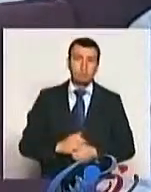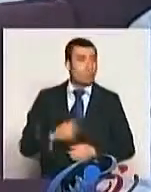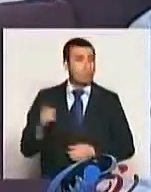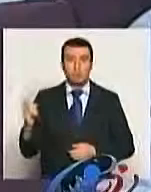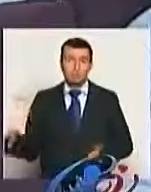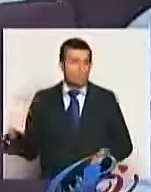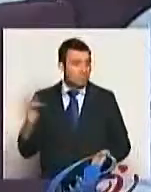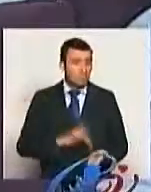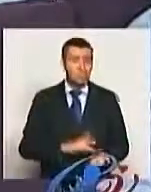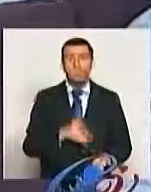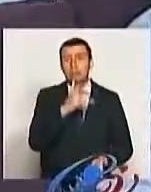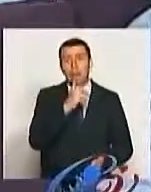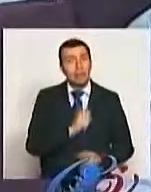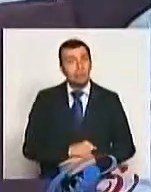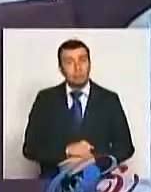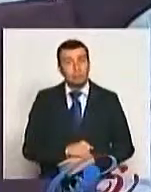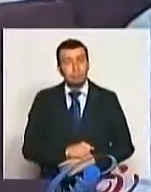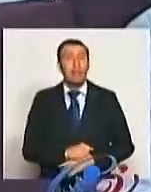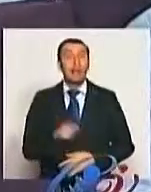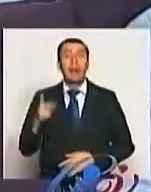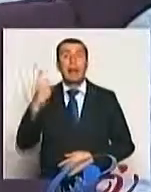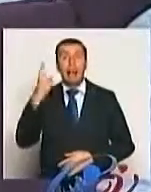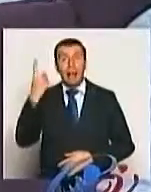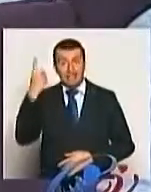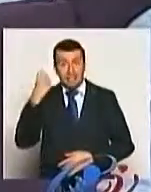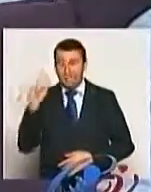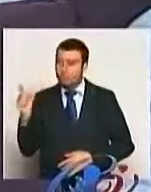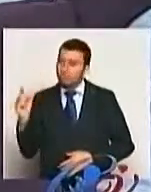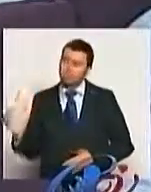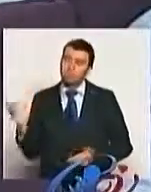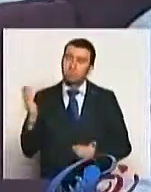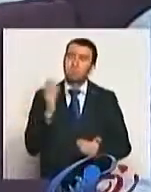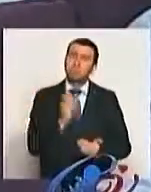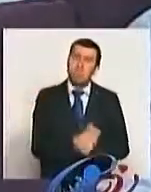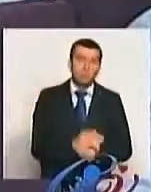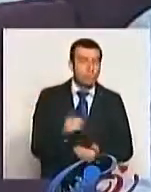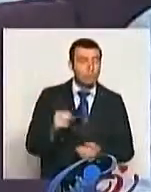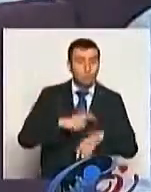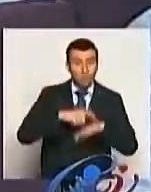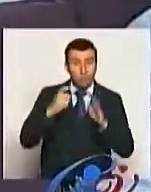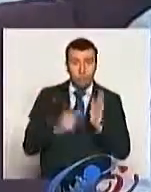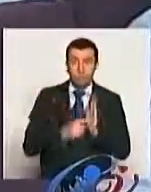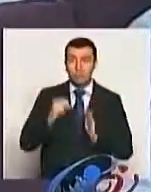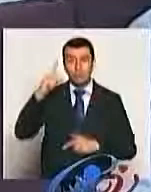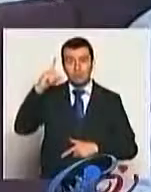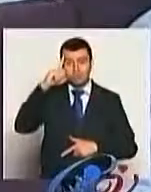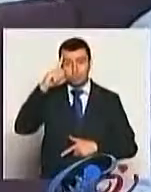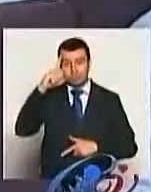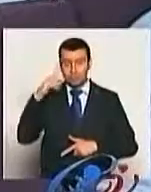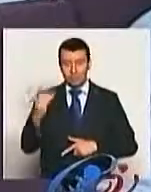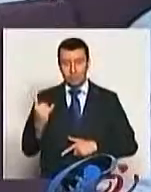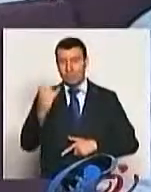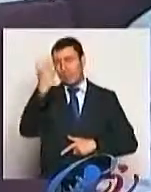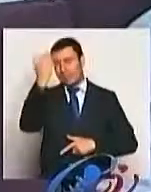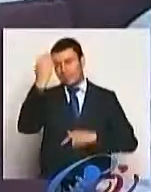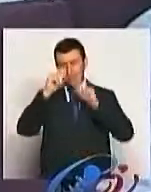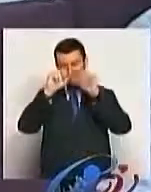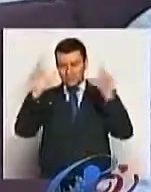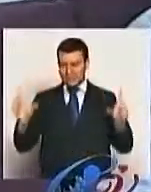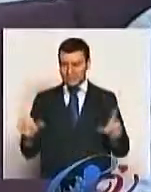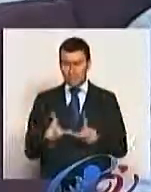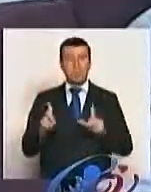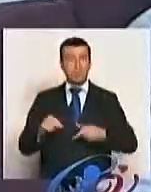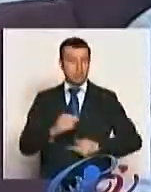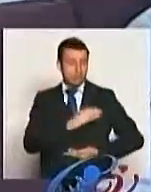regresó. Viene el día de ayer a realizar un paquete ginecológico y examen de mama con ecografía. Al